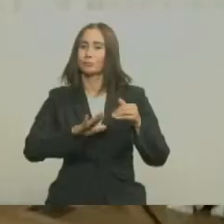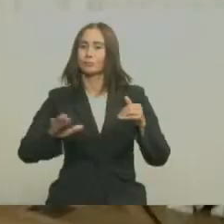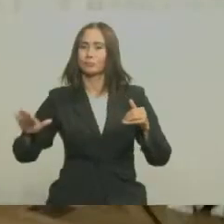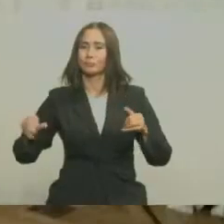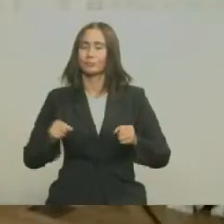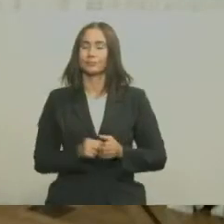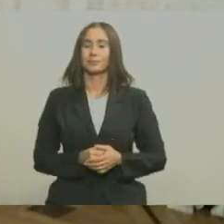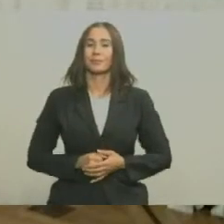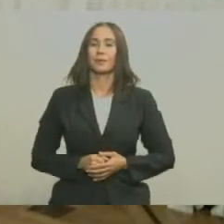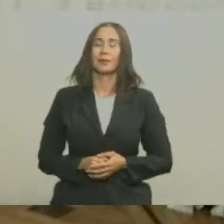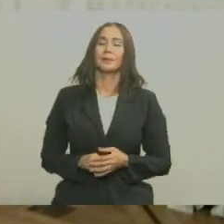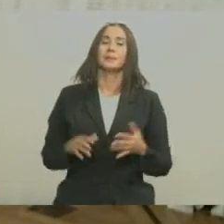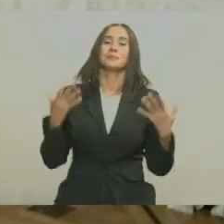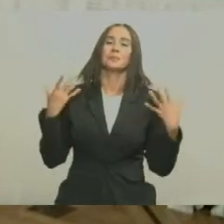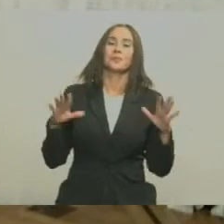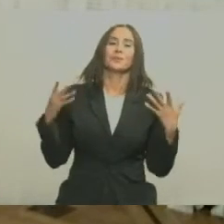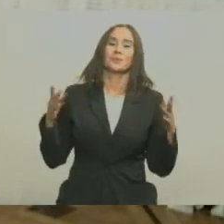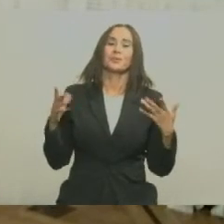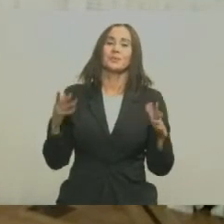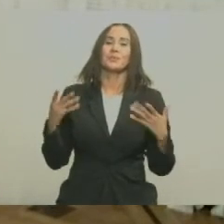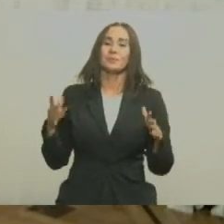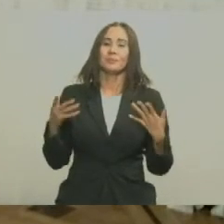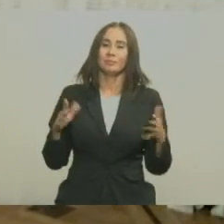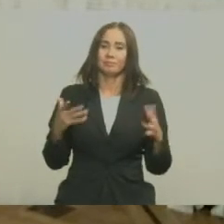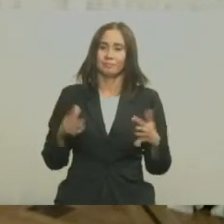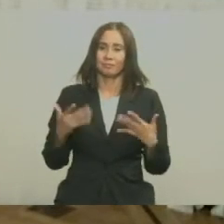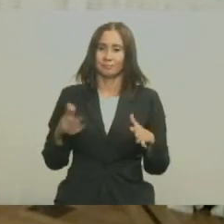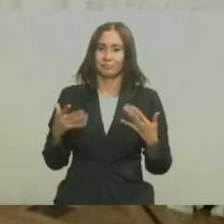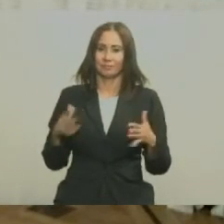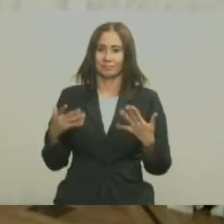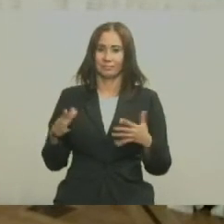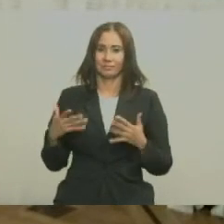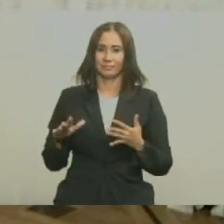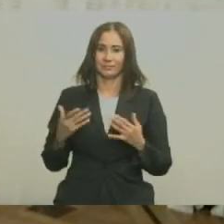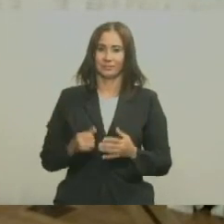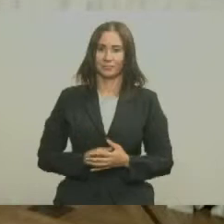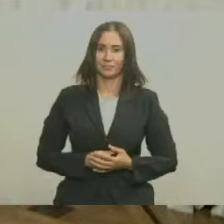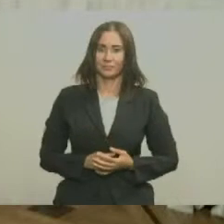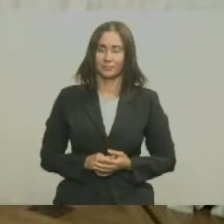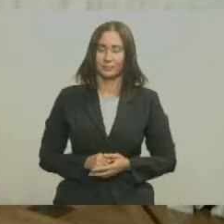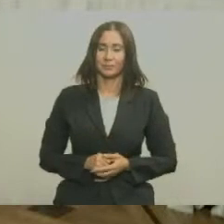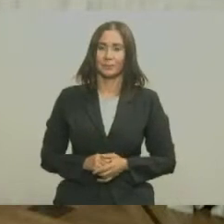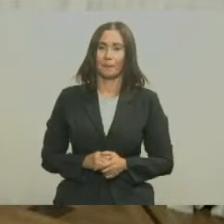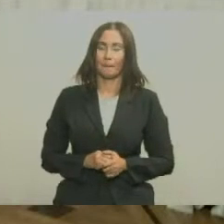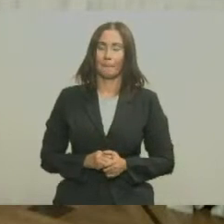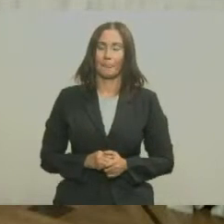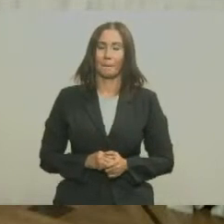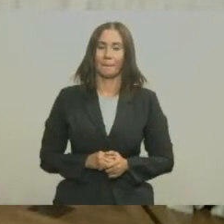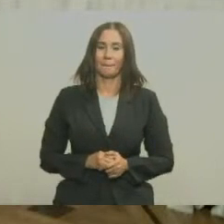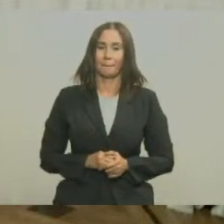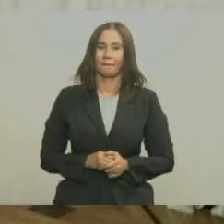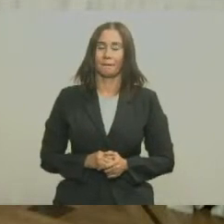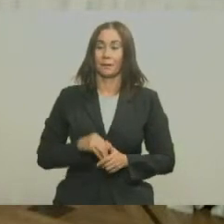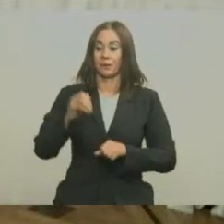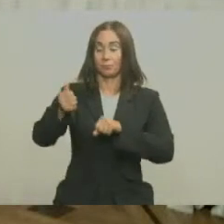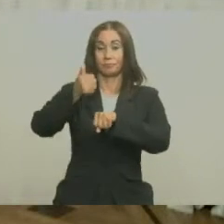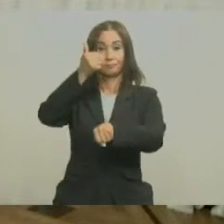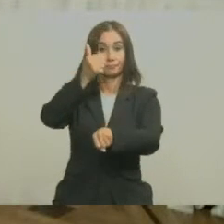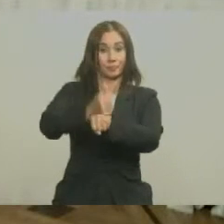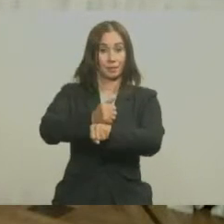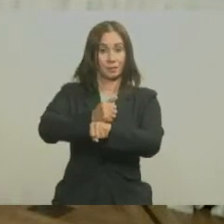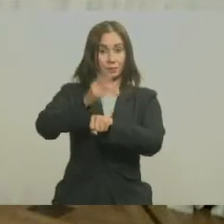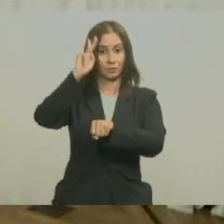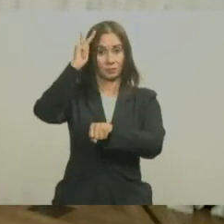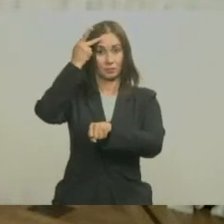¡Aplausos! Para la implementación de estas políticas